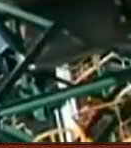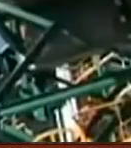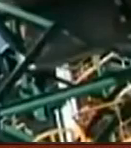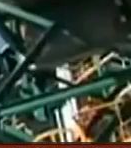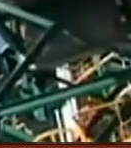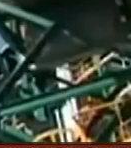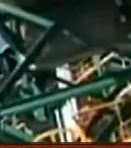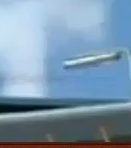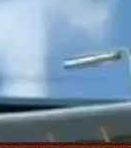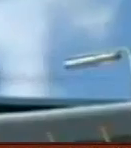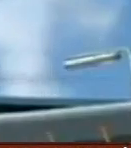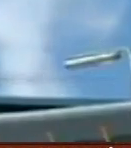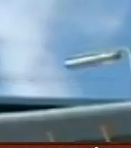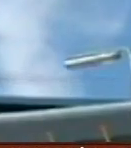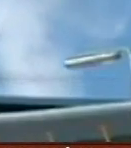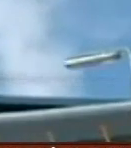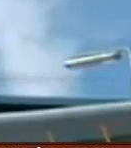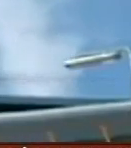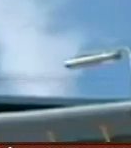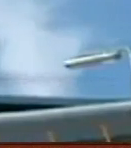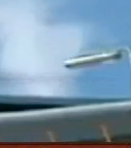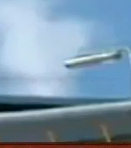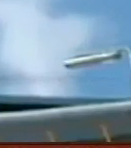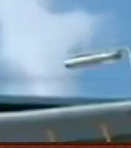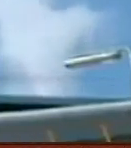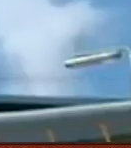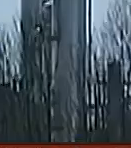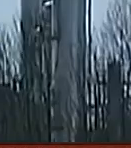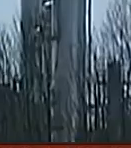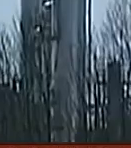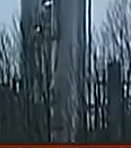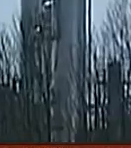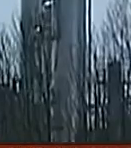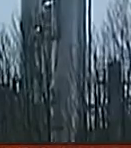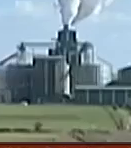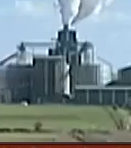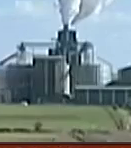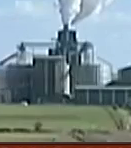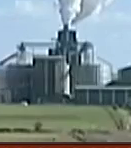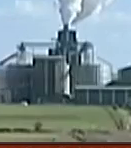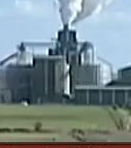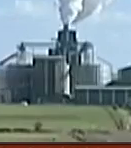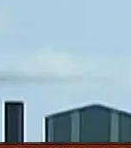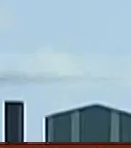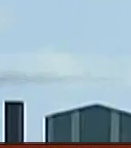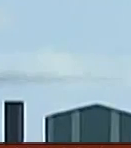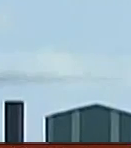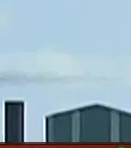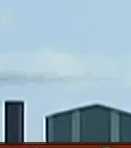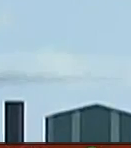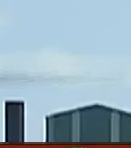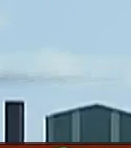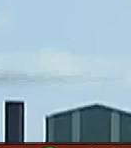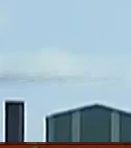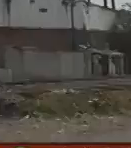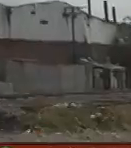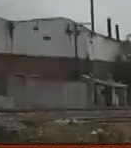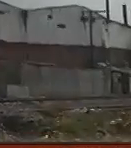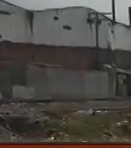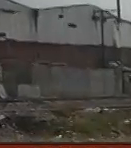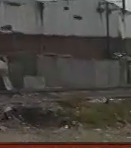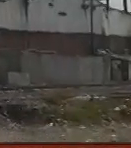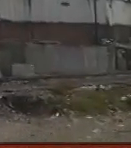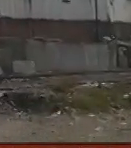que más son vulnerables en este sentido, para tomar las medidas preventivas, para que